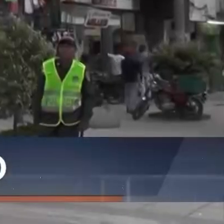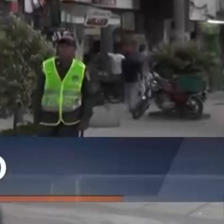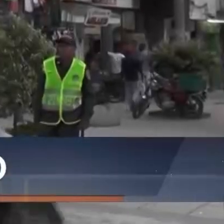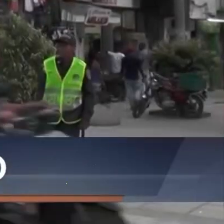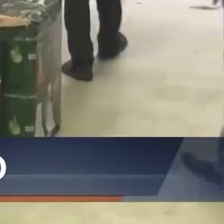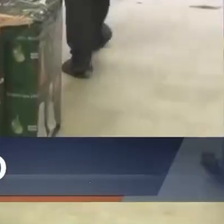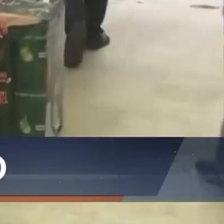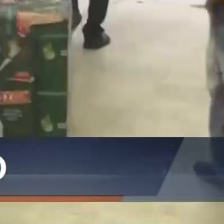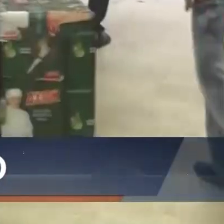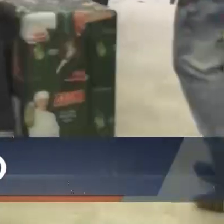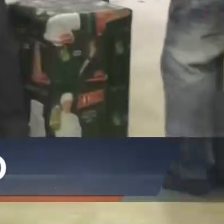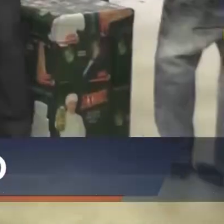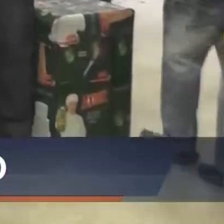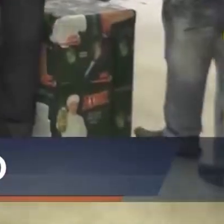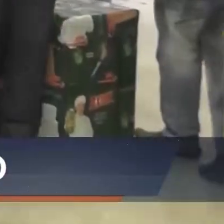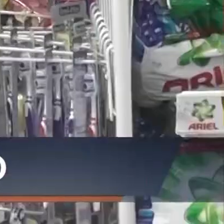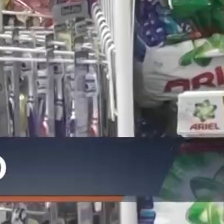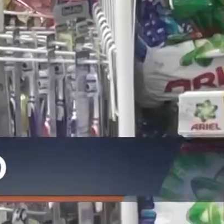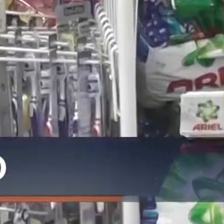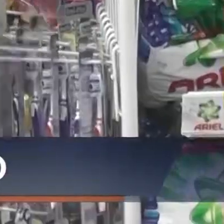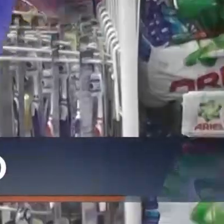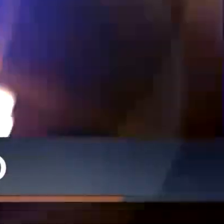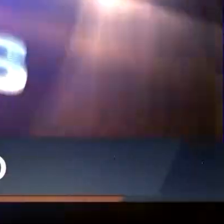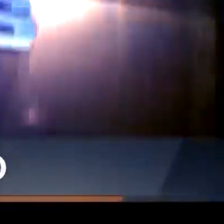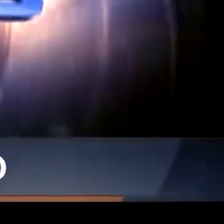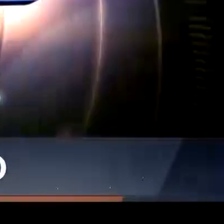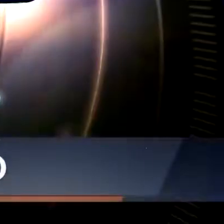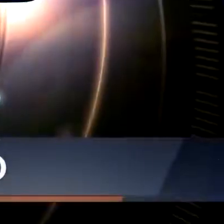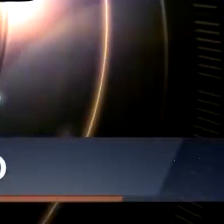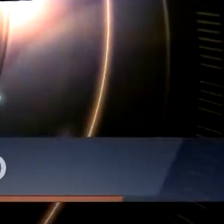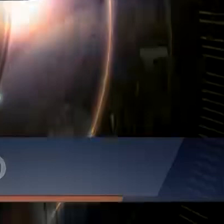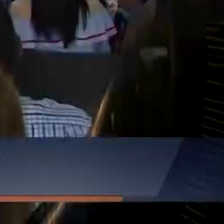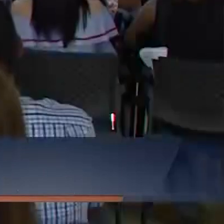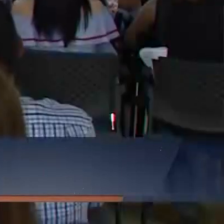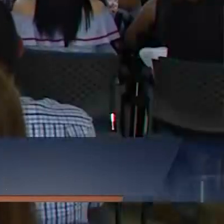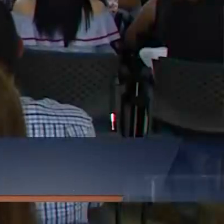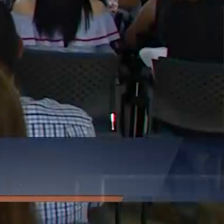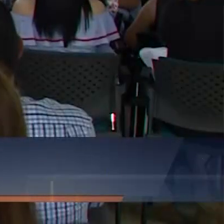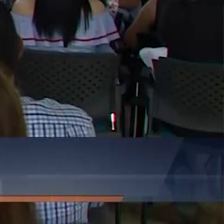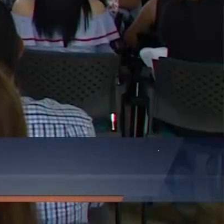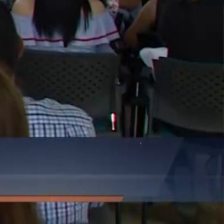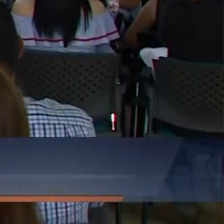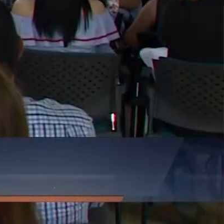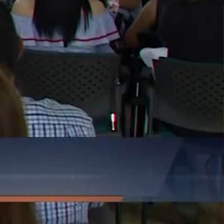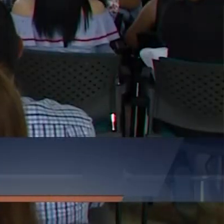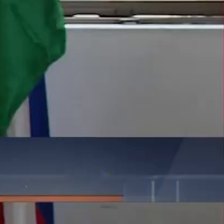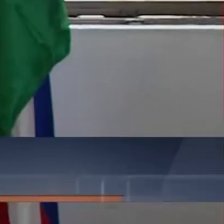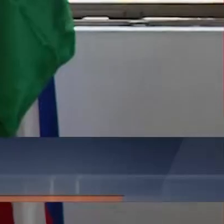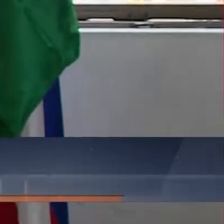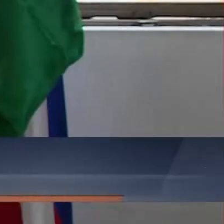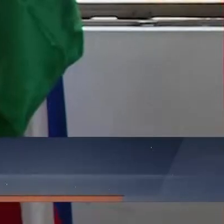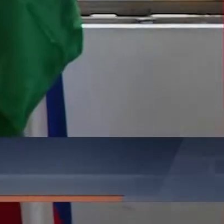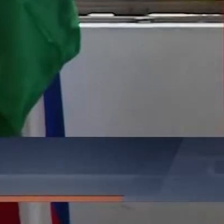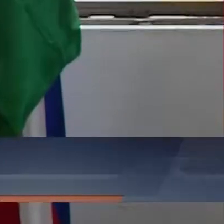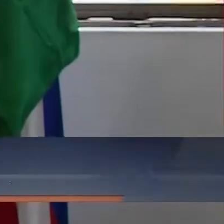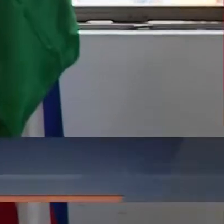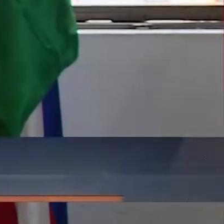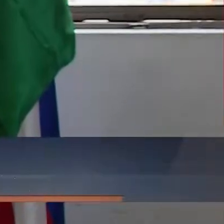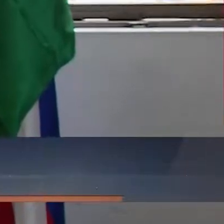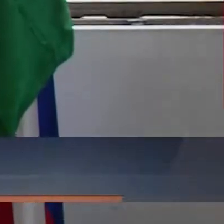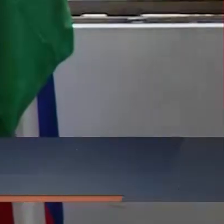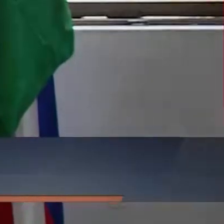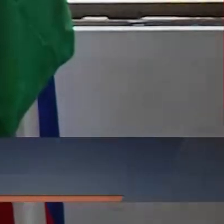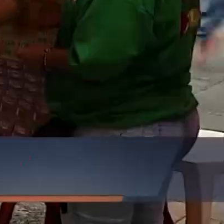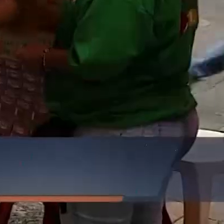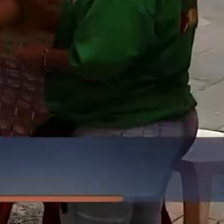ciudad regresa lentamente a la normalidad. En la entrevista de la emisión, el triqui de la